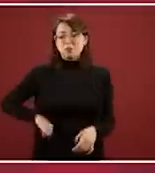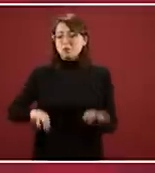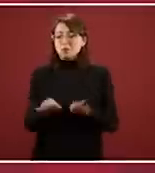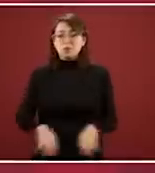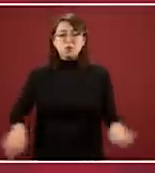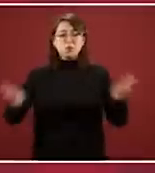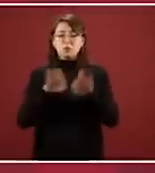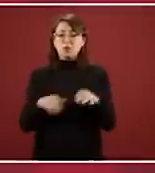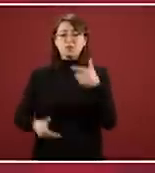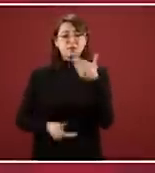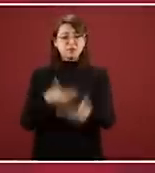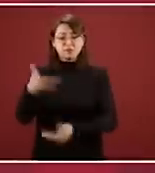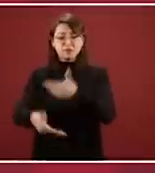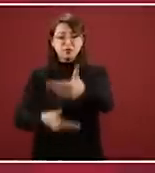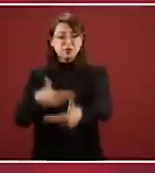con